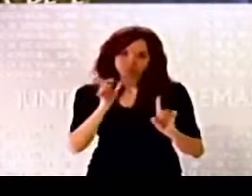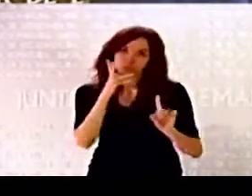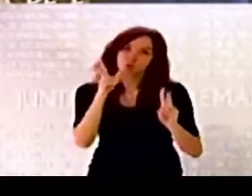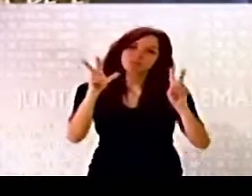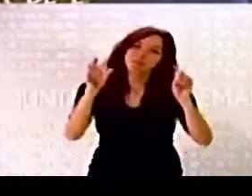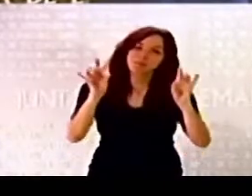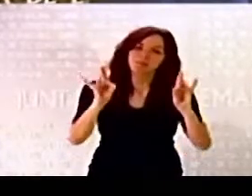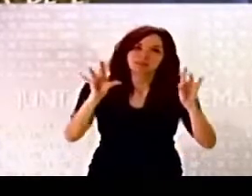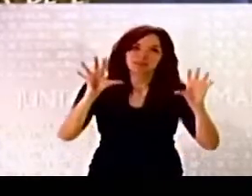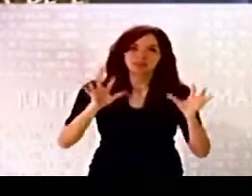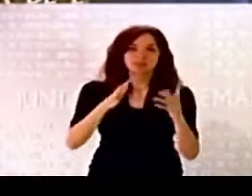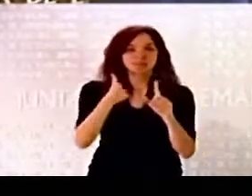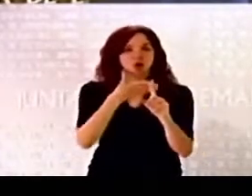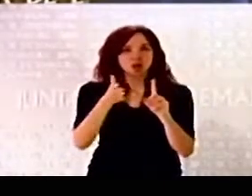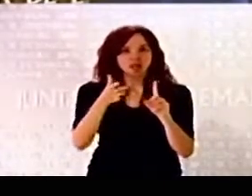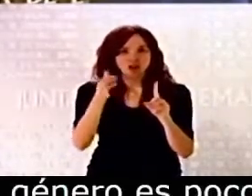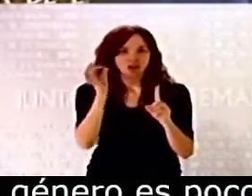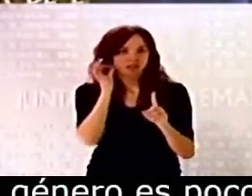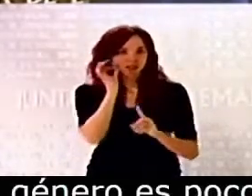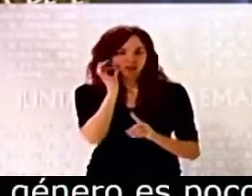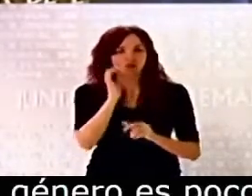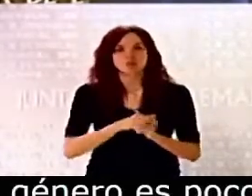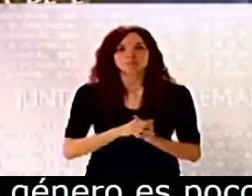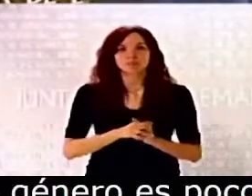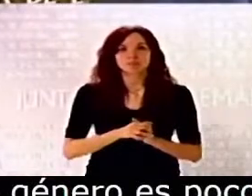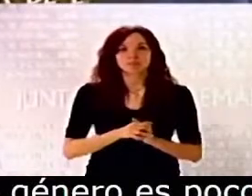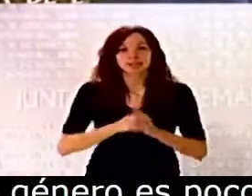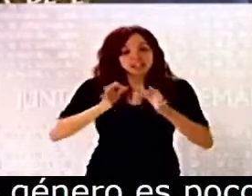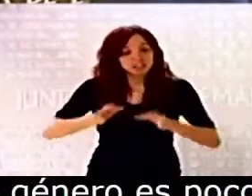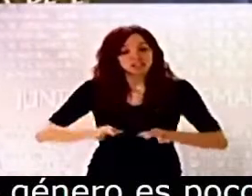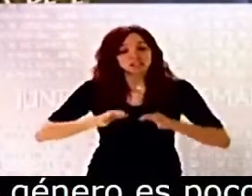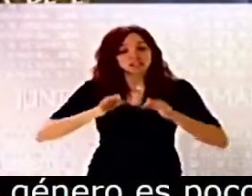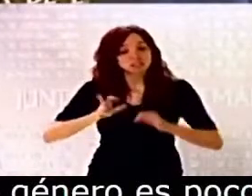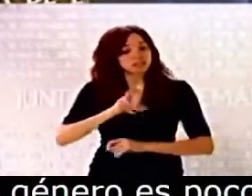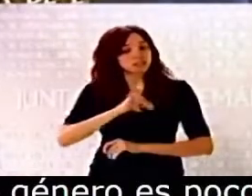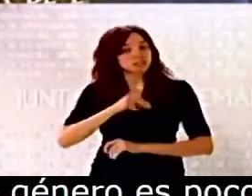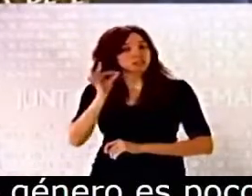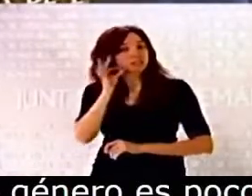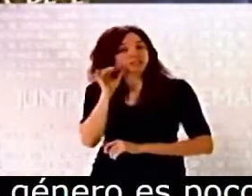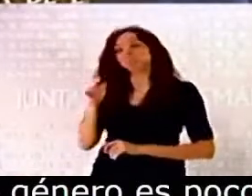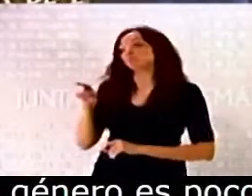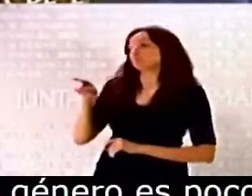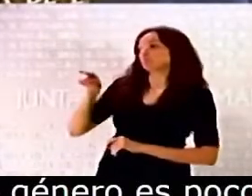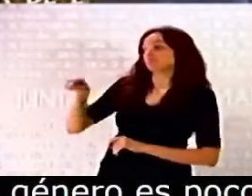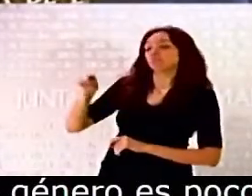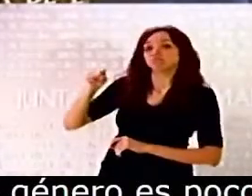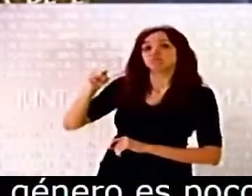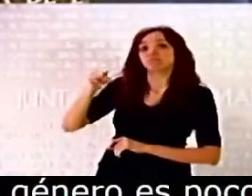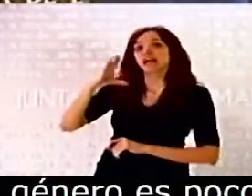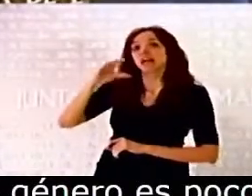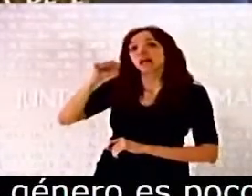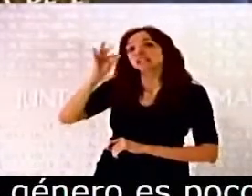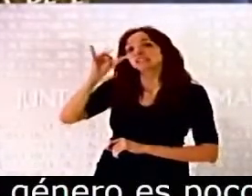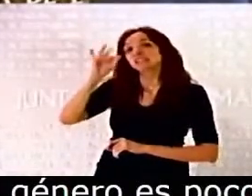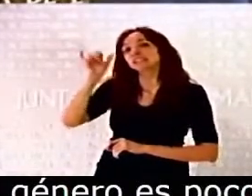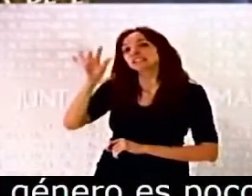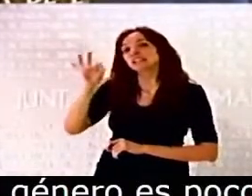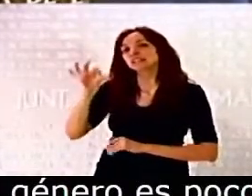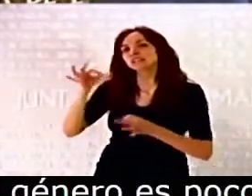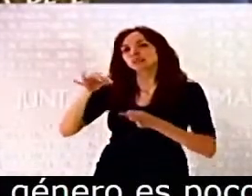Y como el concejal Cavacasillas, cada vez que ha tenido un problema relacionado con una víctima de violencia de género, ha llamado a este teléfono y yo le he respondido a